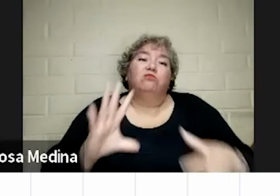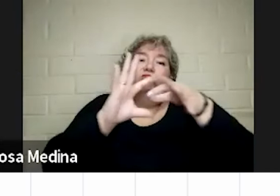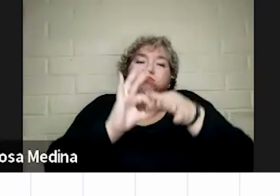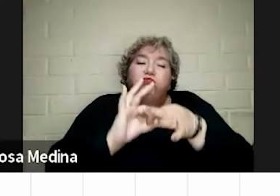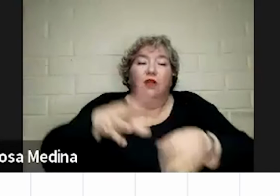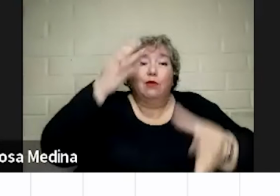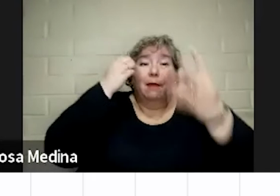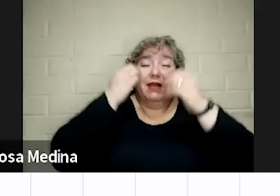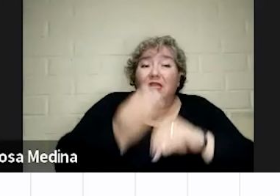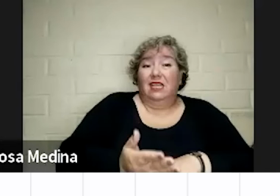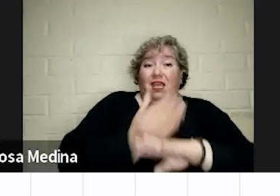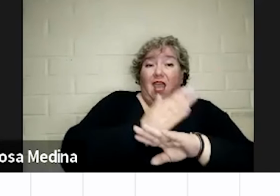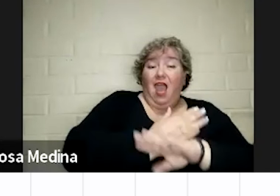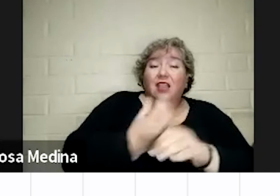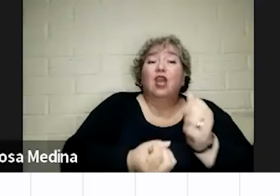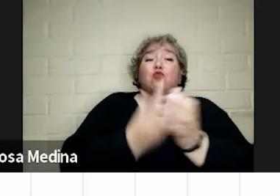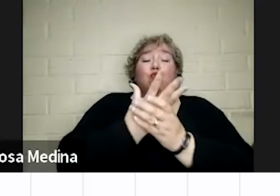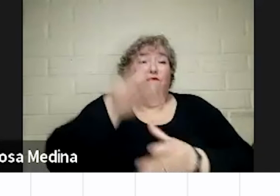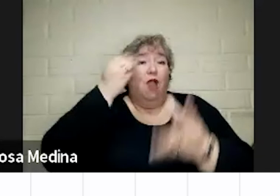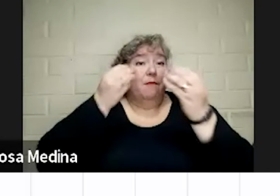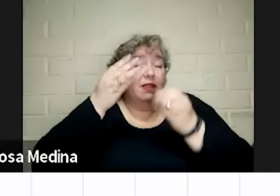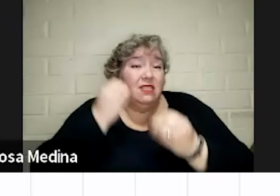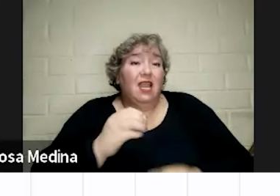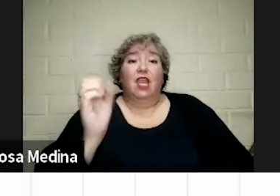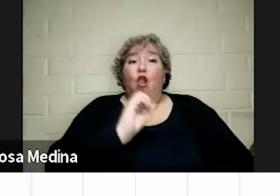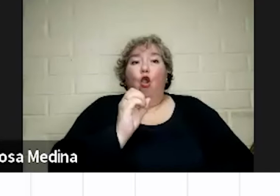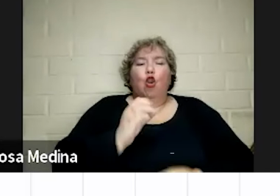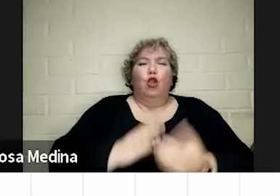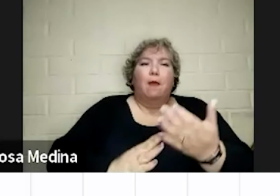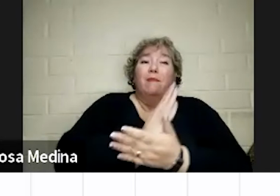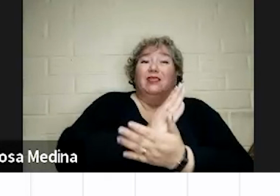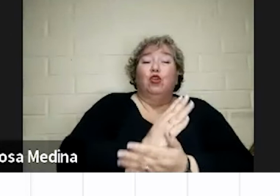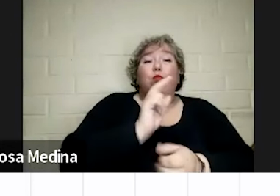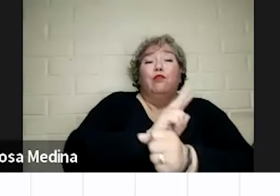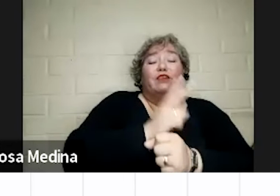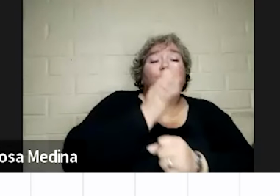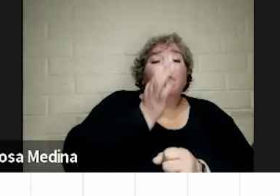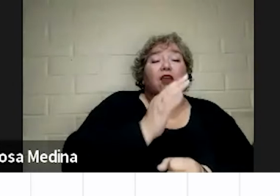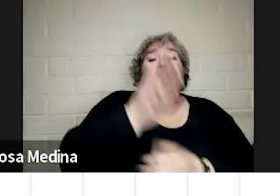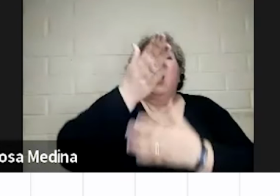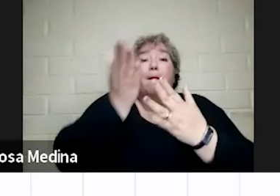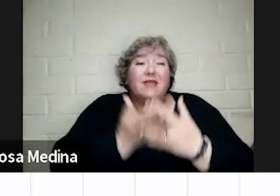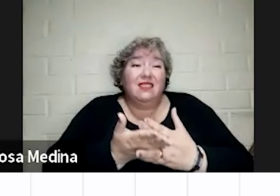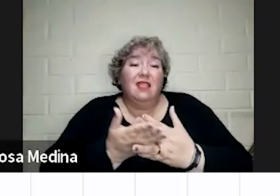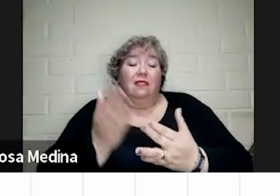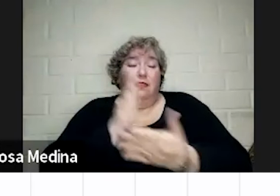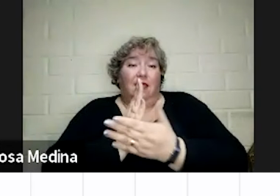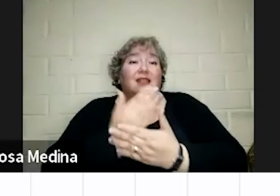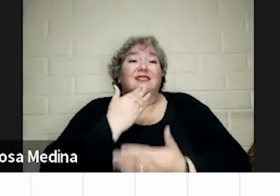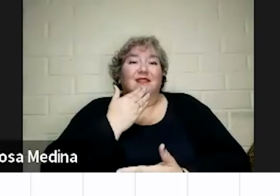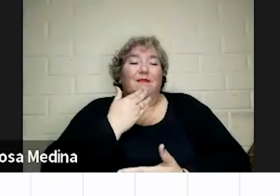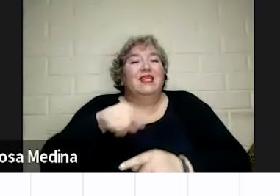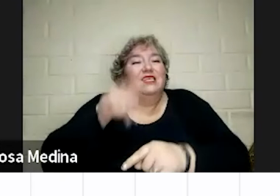previo a los nuevos aprendizajes, o entre lo que el profesor dijo al principio de la clase y lo que dijo en la mitad de la clase. Y también nos permite